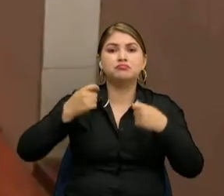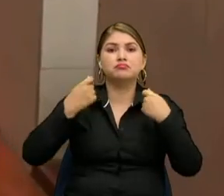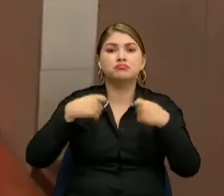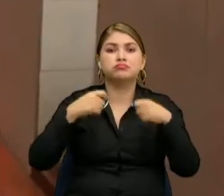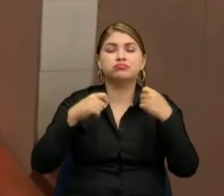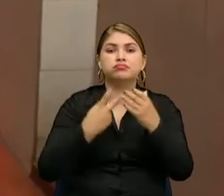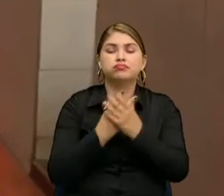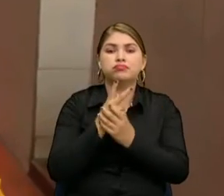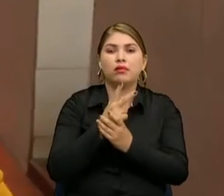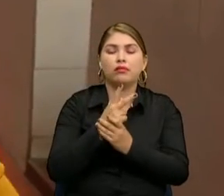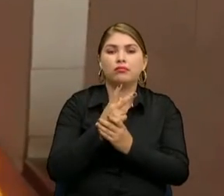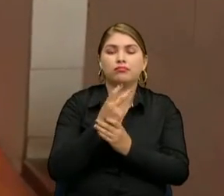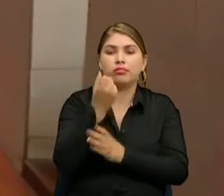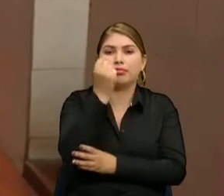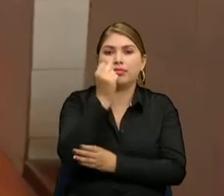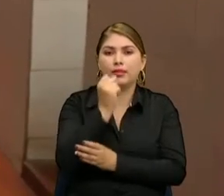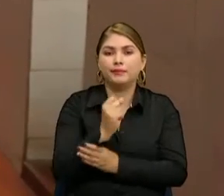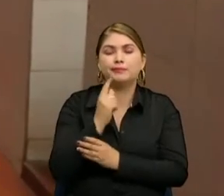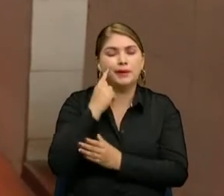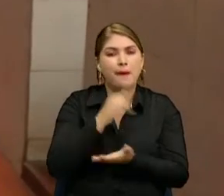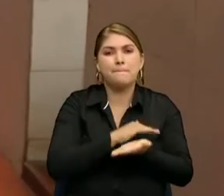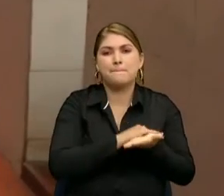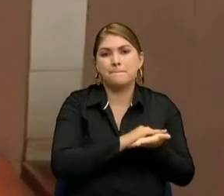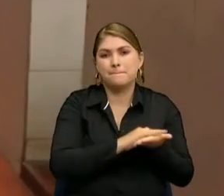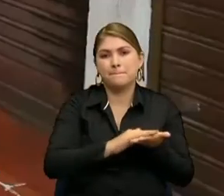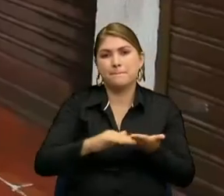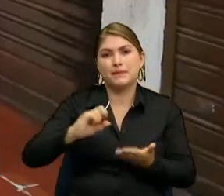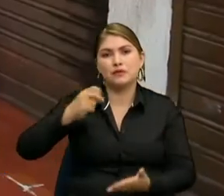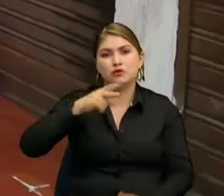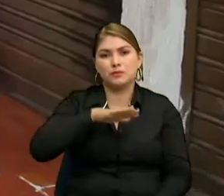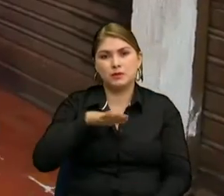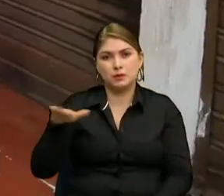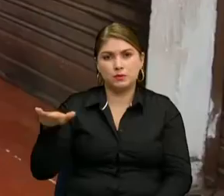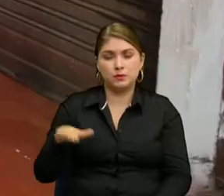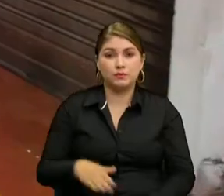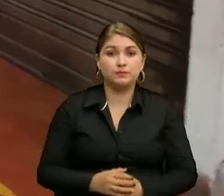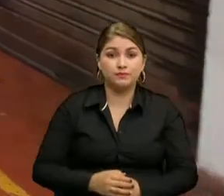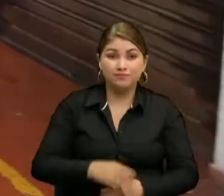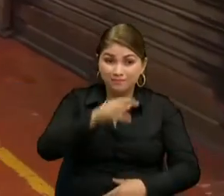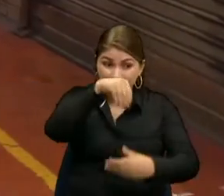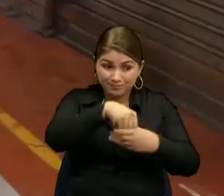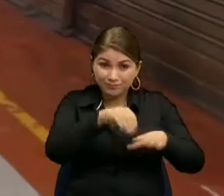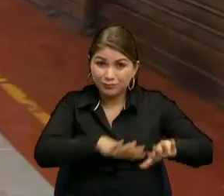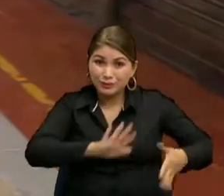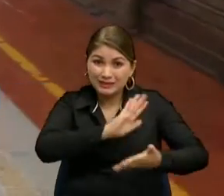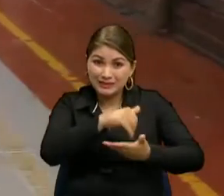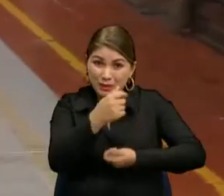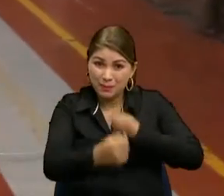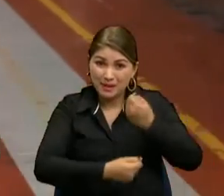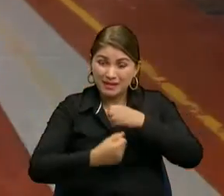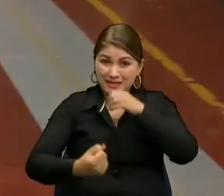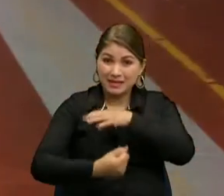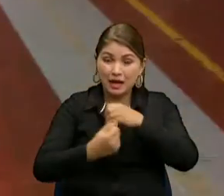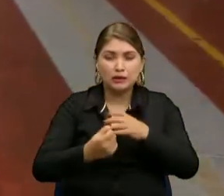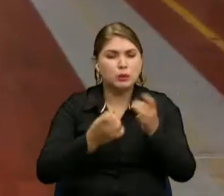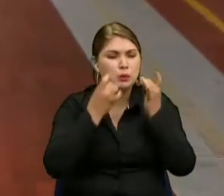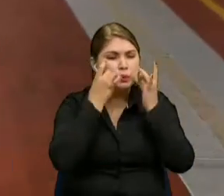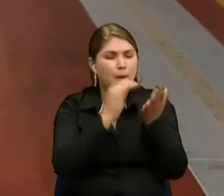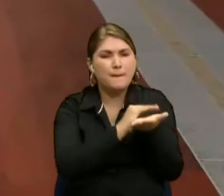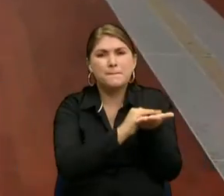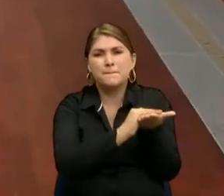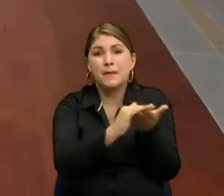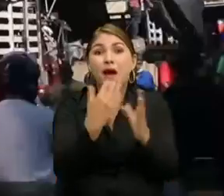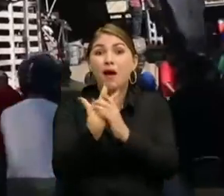verduras y por ese motivo está solo acá al segundo piso. Pero mientras que al interior del centromercado el panorama es desolador, a